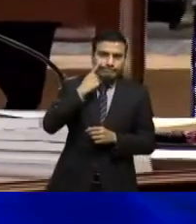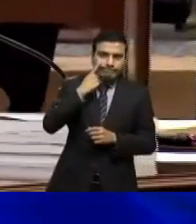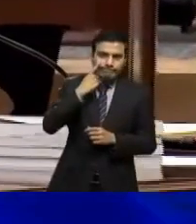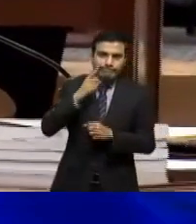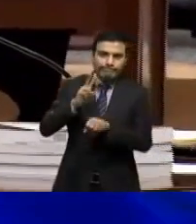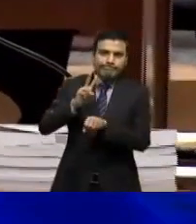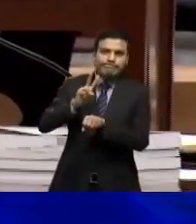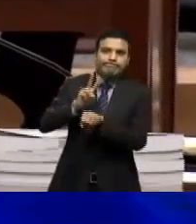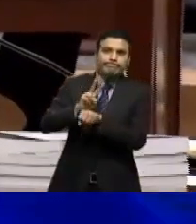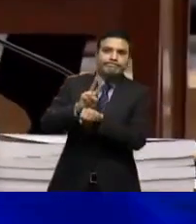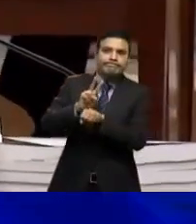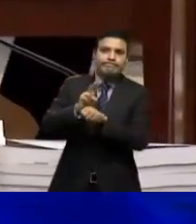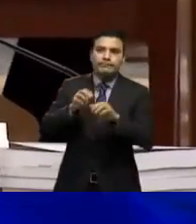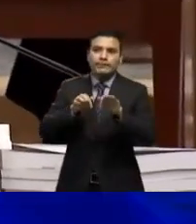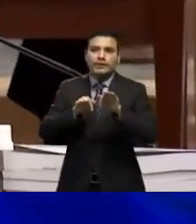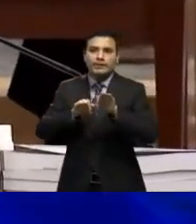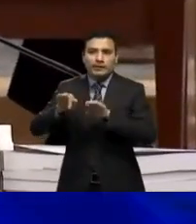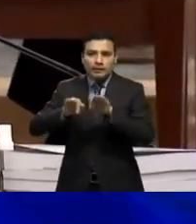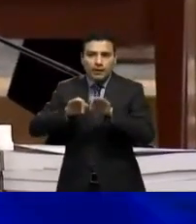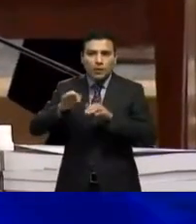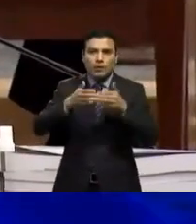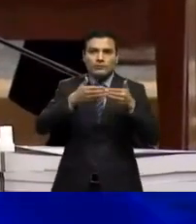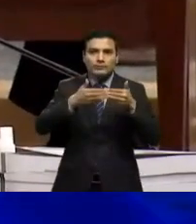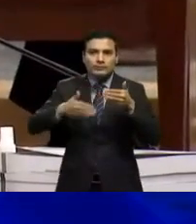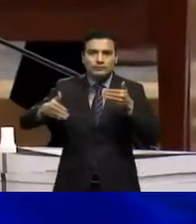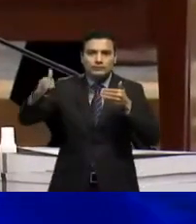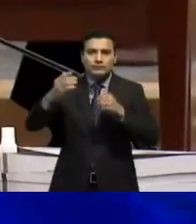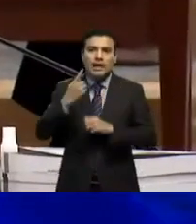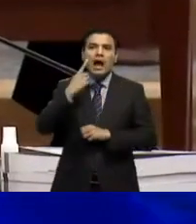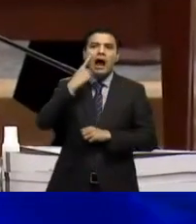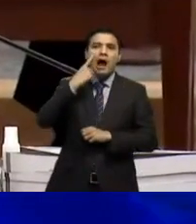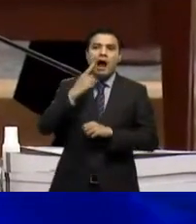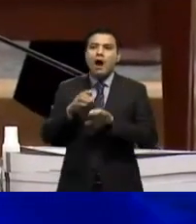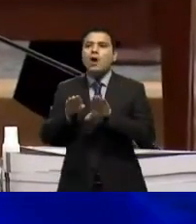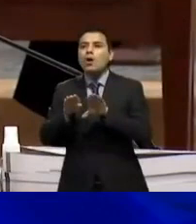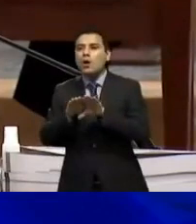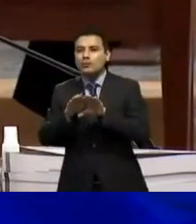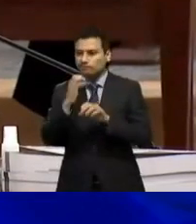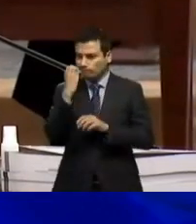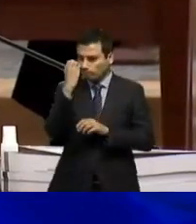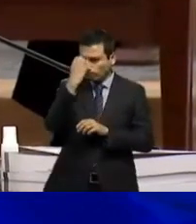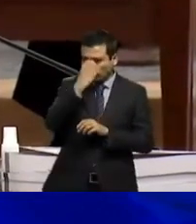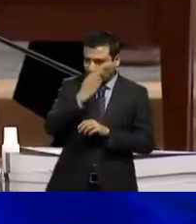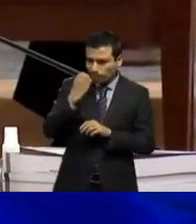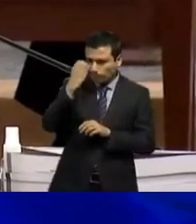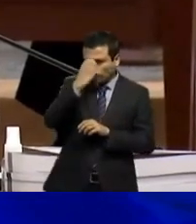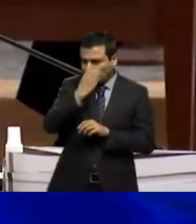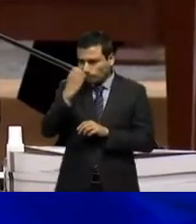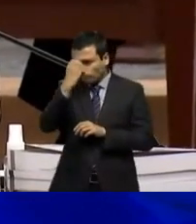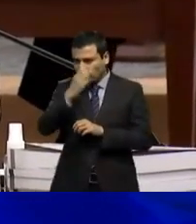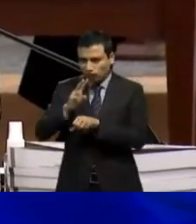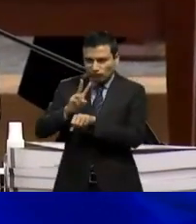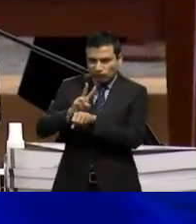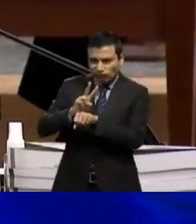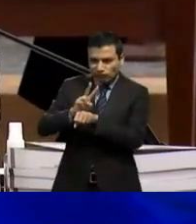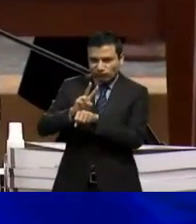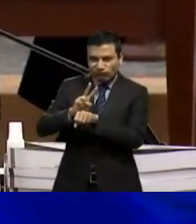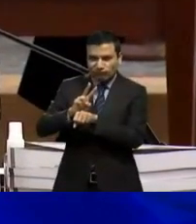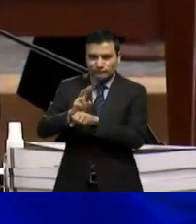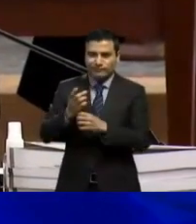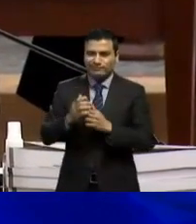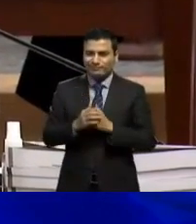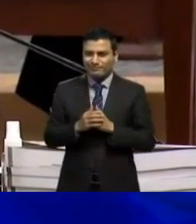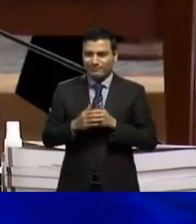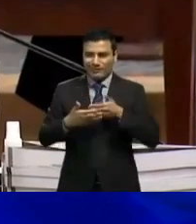cómo cuando se respete el proceso de renovación de consejeros del INE, el INE puede seguir esta marcha que nos ha